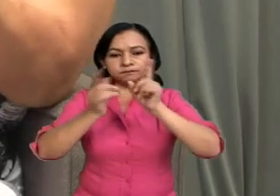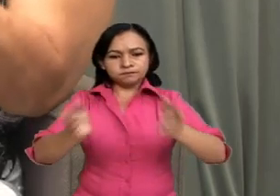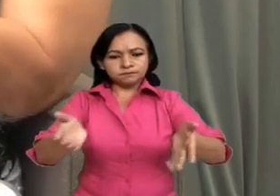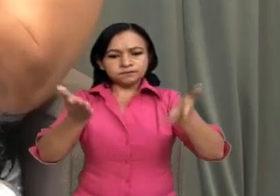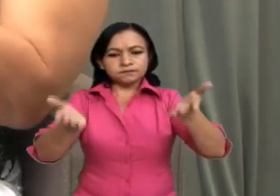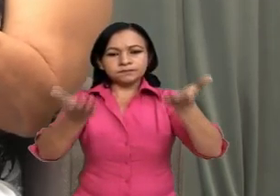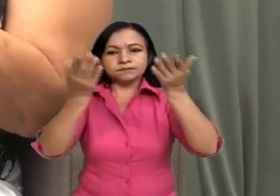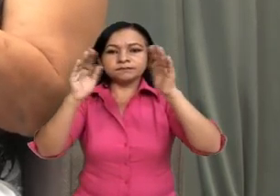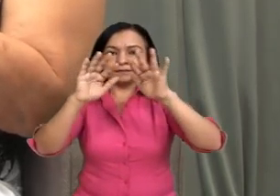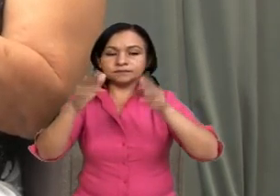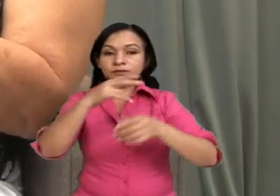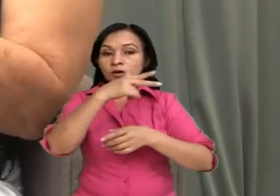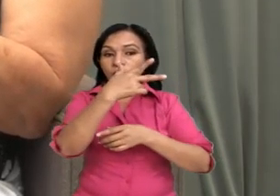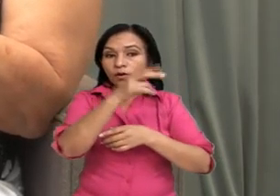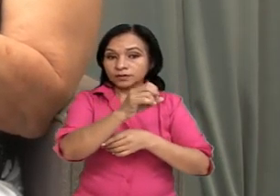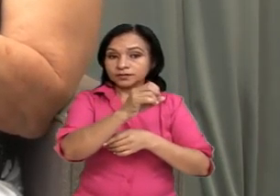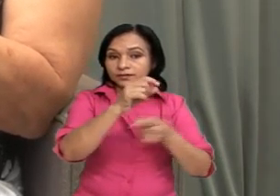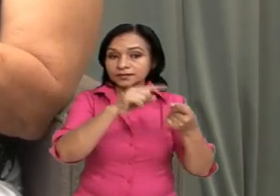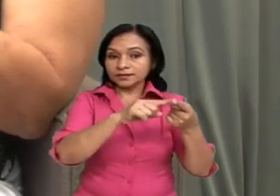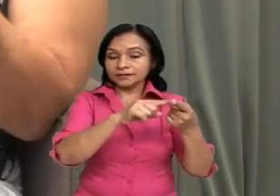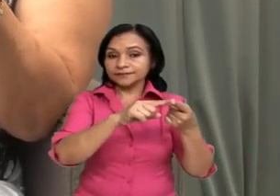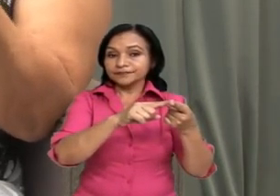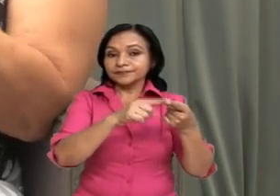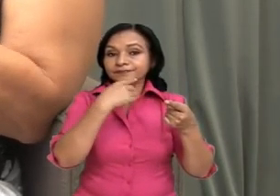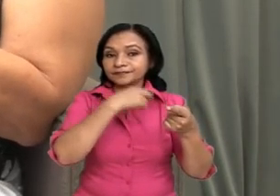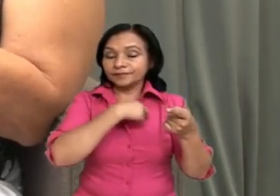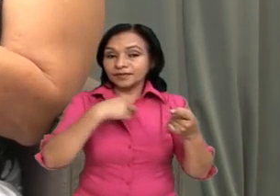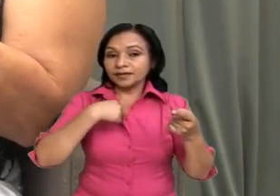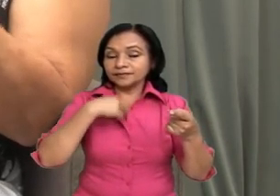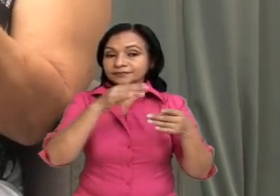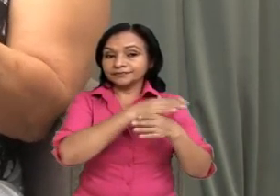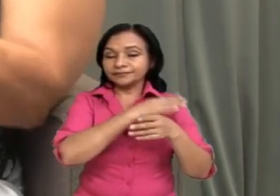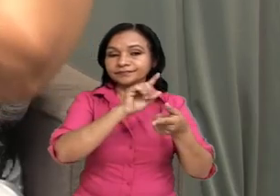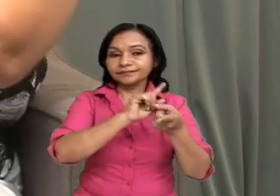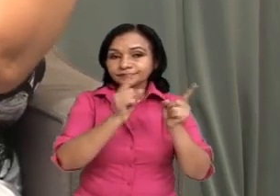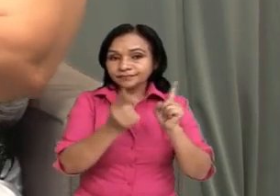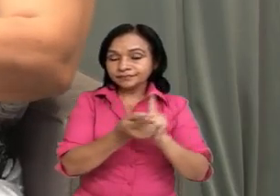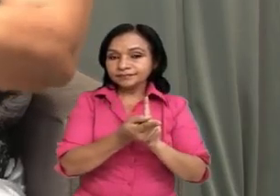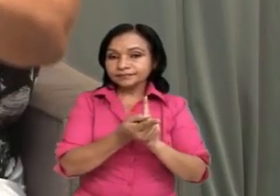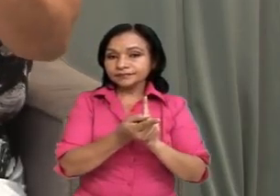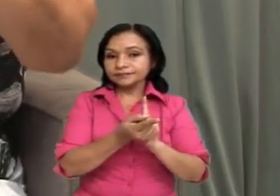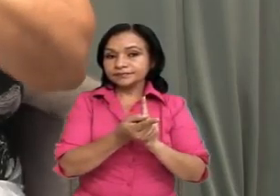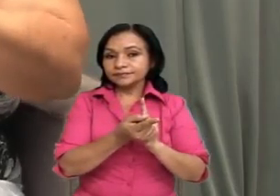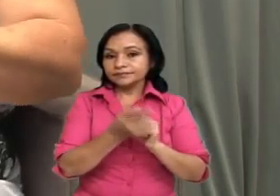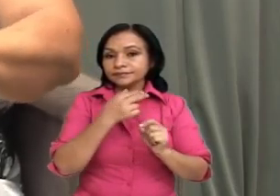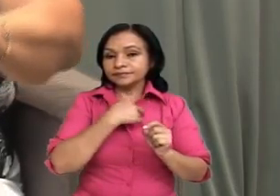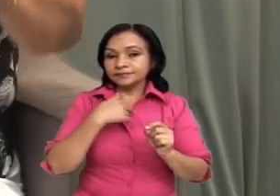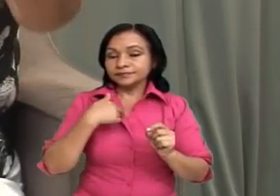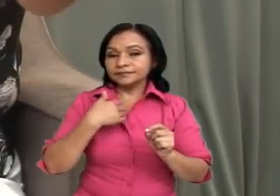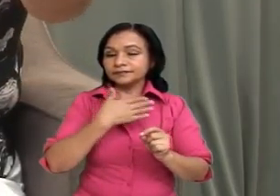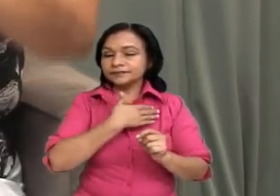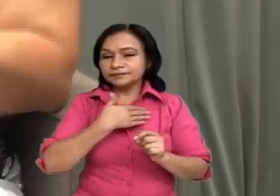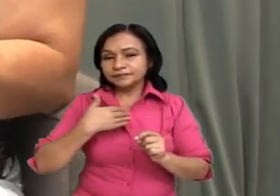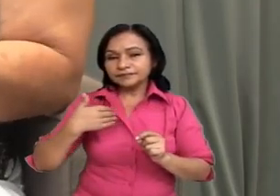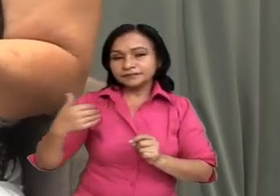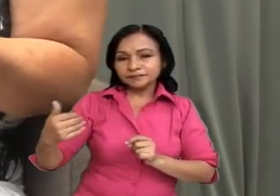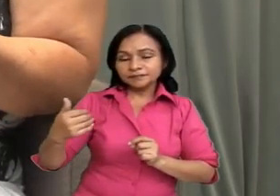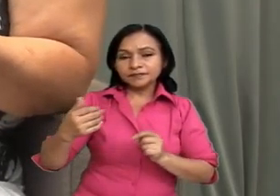la etapa de los 80. Ok. Donde hicimos los diferentes cambios, donde hubo, digamos, donde mejoró la